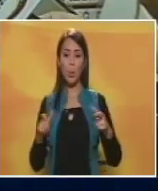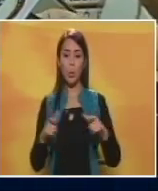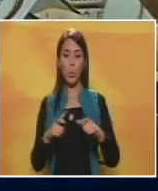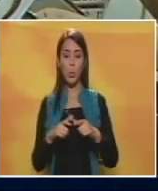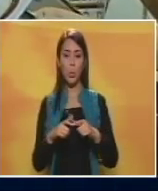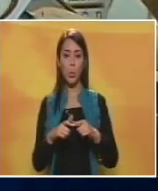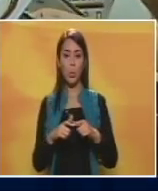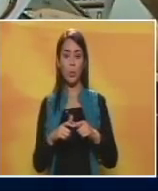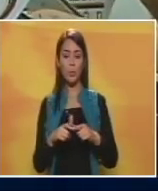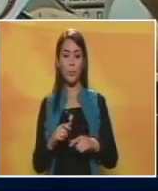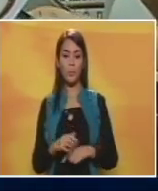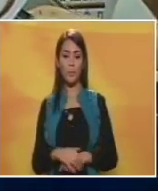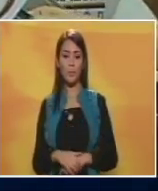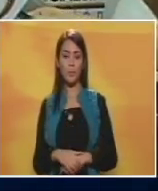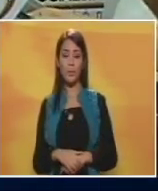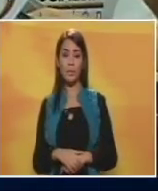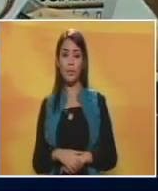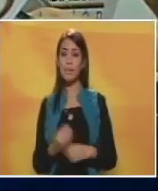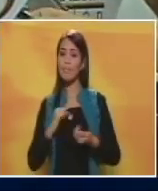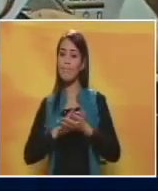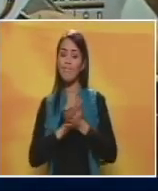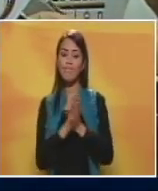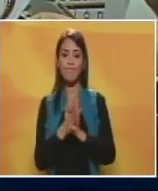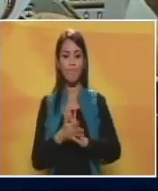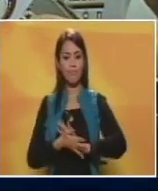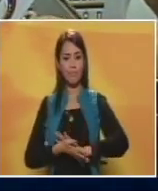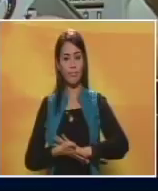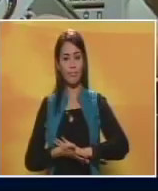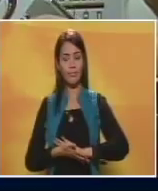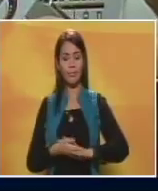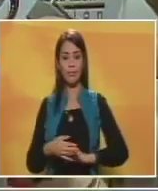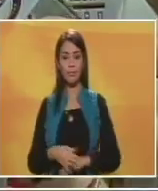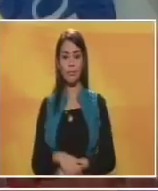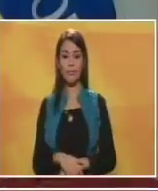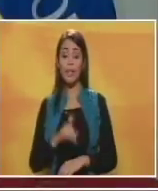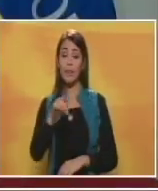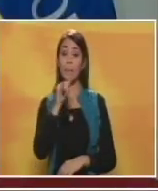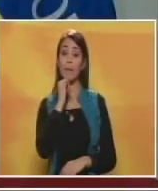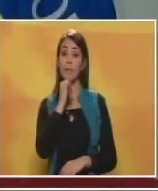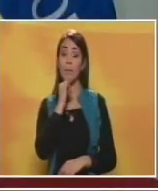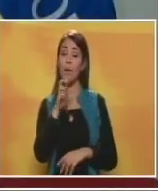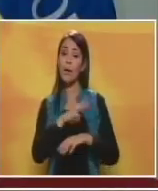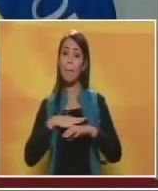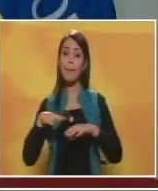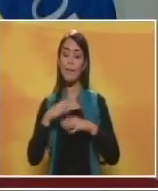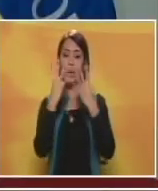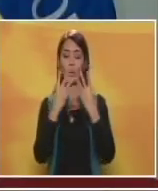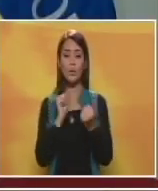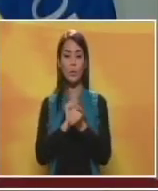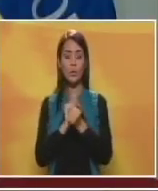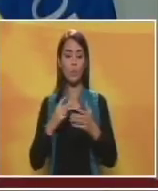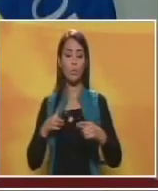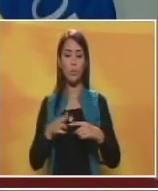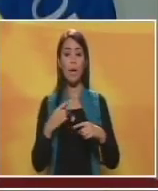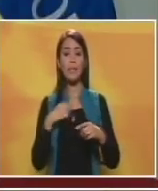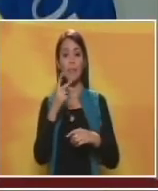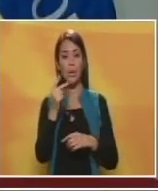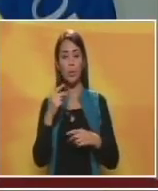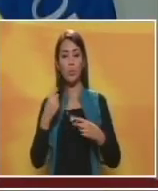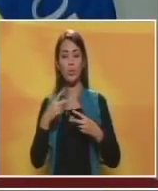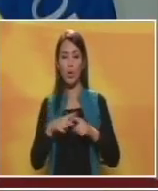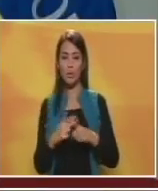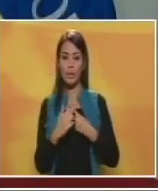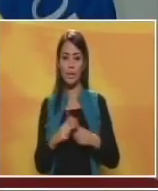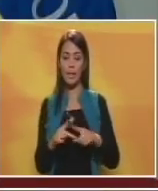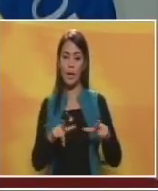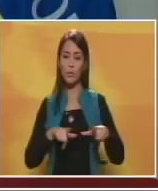y desaparición de este flagelo. Varela además informó que el Ministerio Penitenciario inaugurará el segundo taller de lutería en el